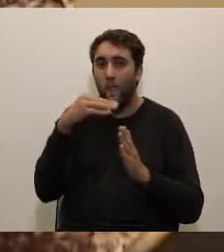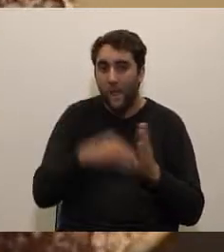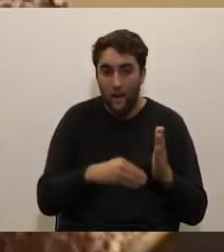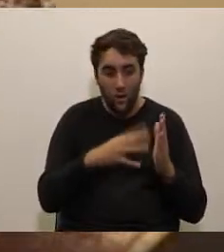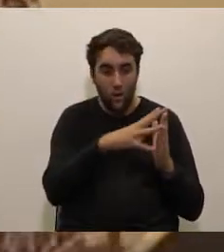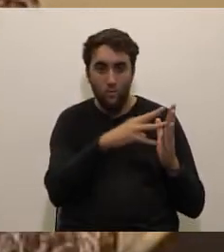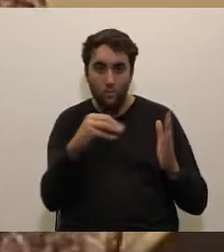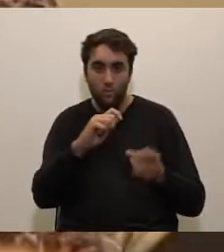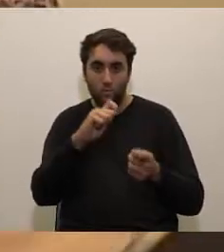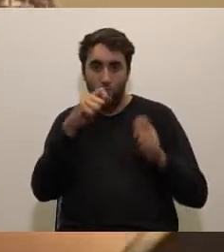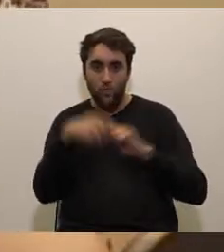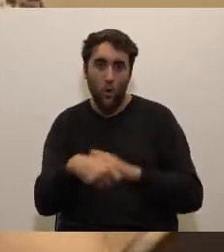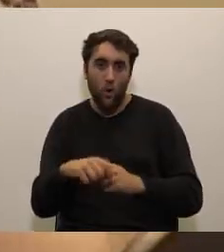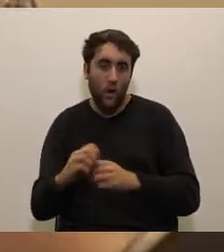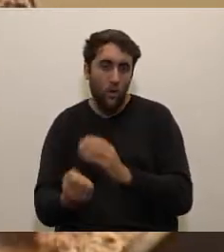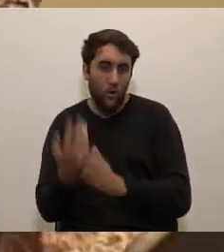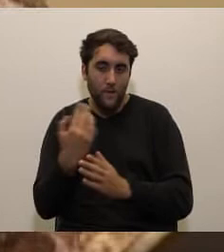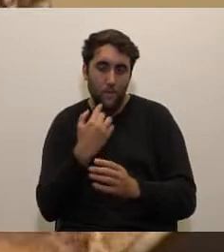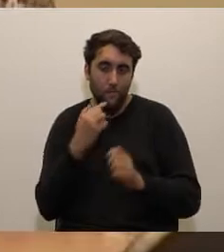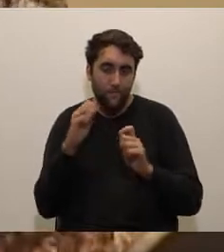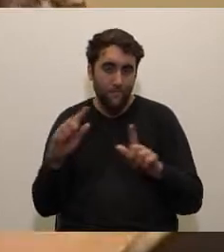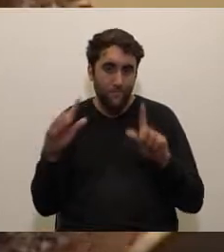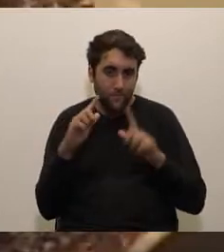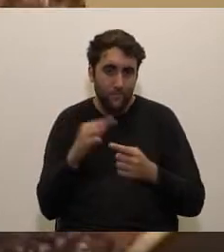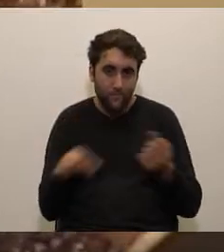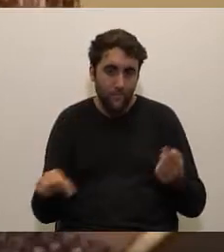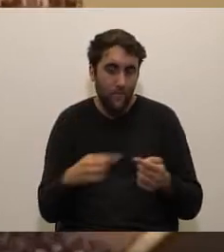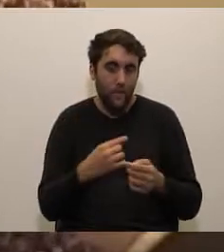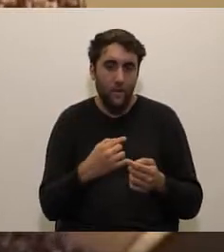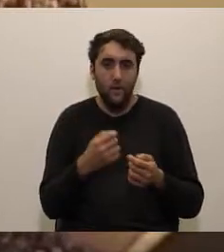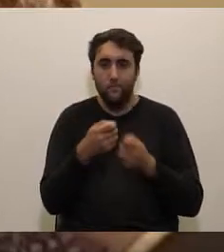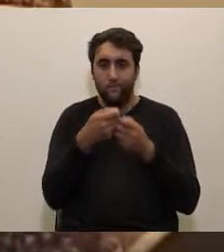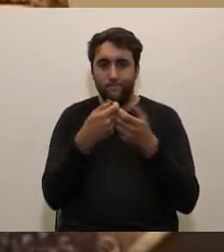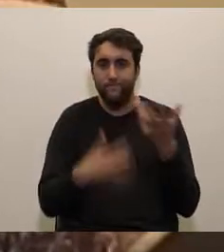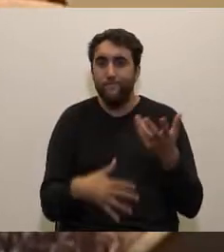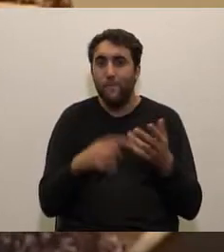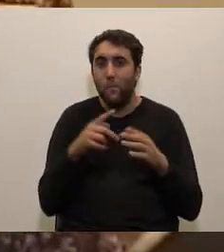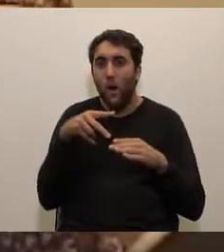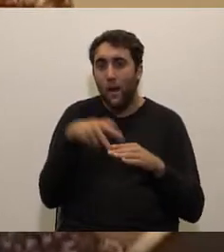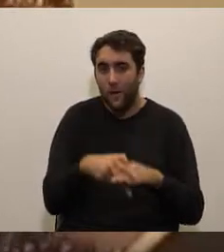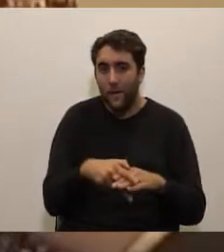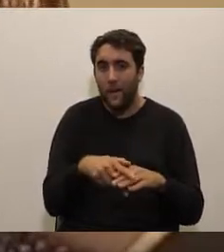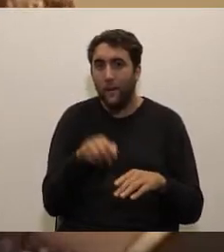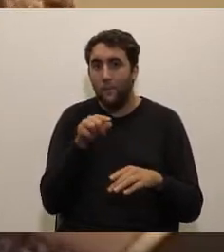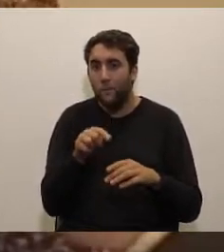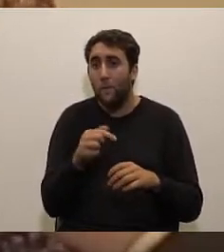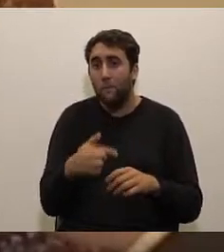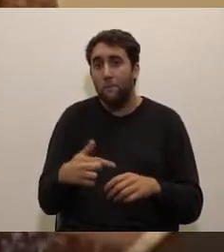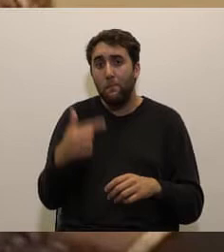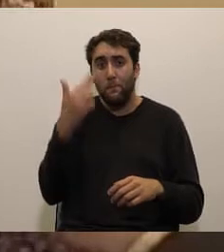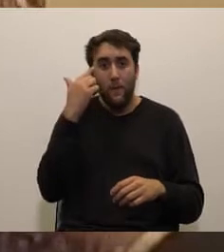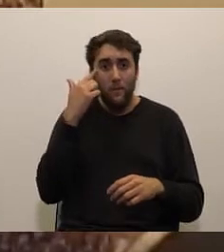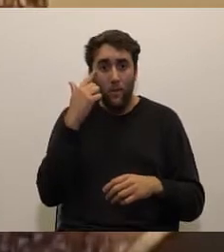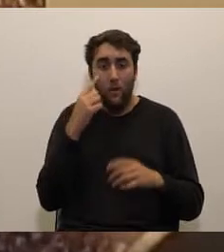transformarlos en otra cosa, en visualizaciones, en fin, herramientas que me parece que lo que tratamos de hacer